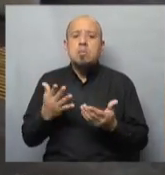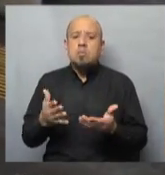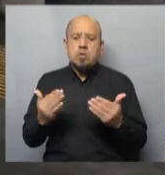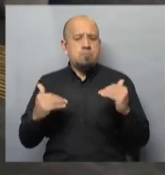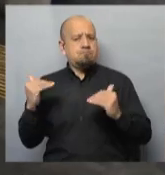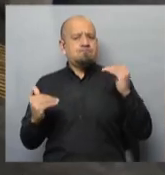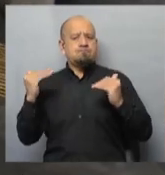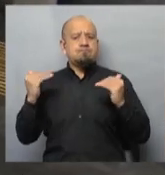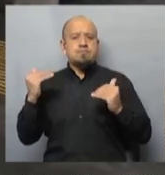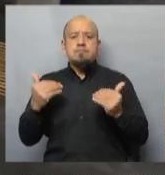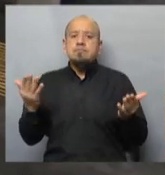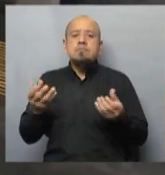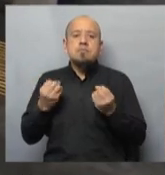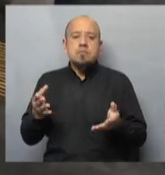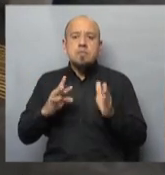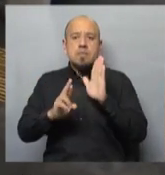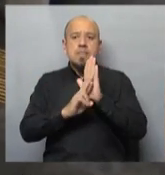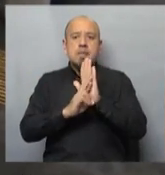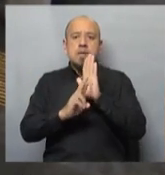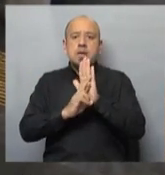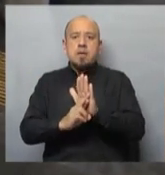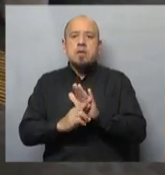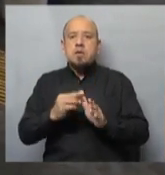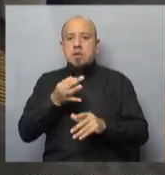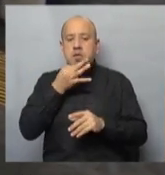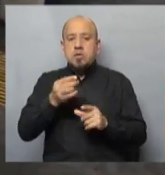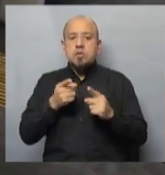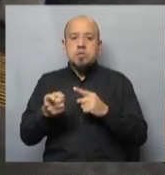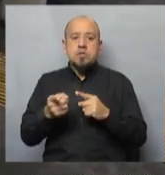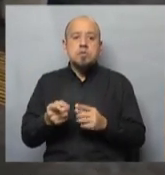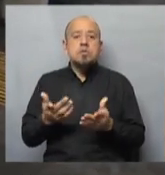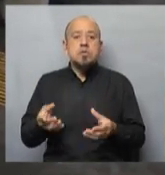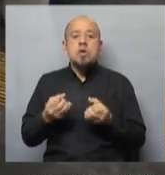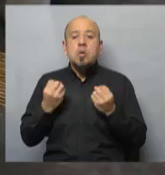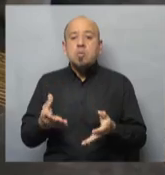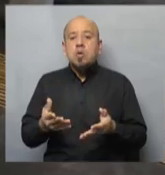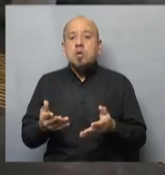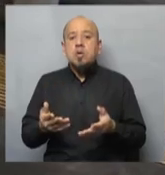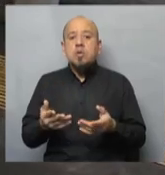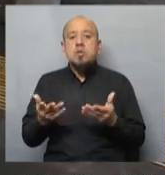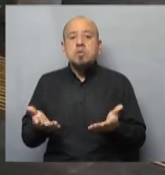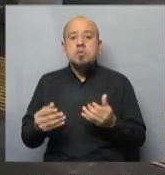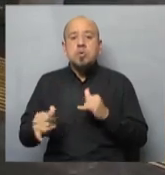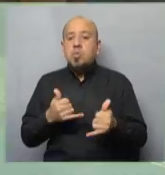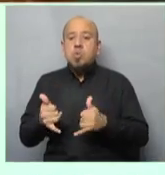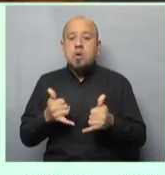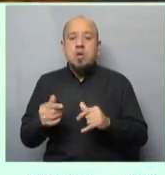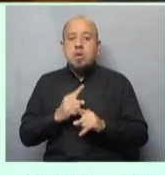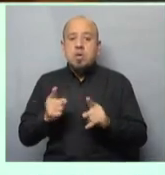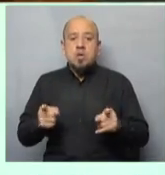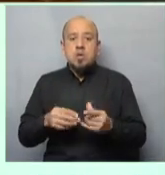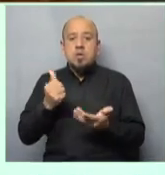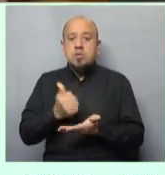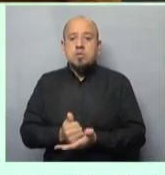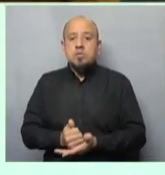desigualdad, primero que nada, tomando en cuenta el reglamento que ellos dicen que tomaron en consideración? ¿Y por qué están tomando en cuenta jugadoras que no participaron